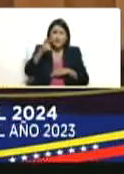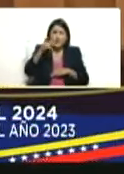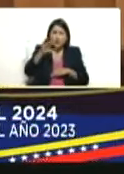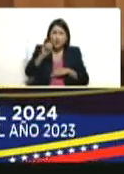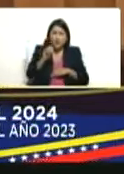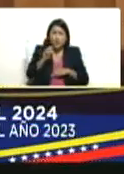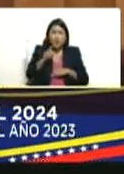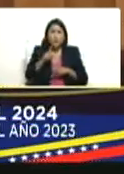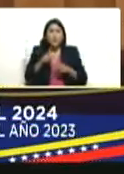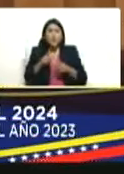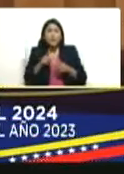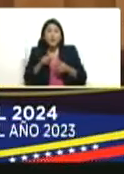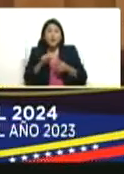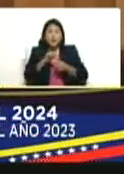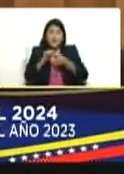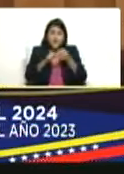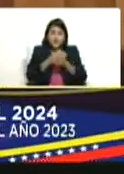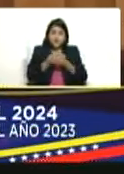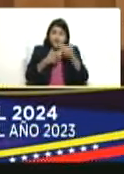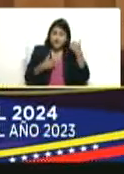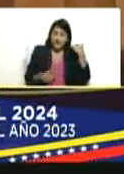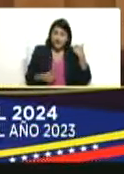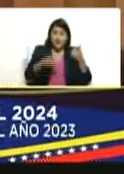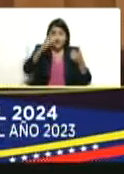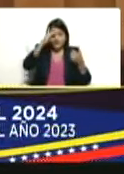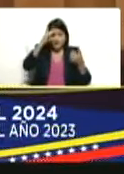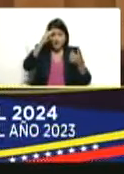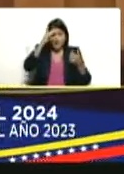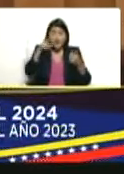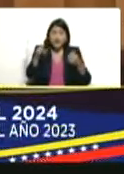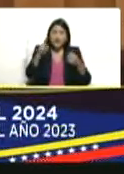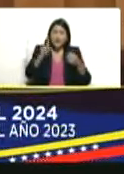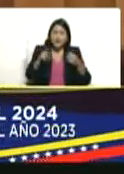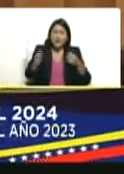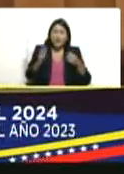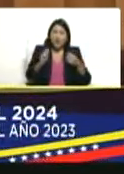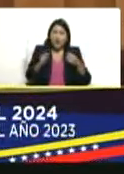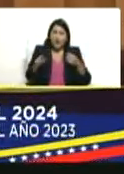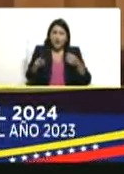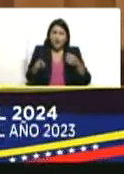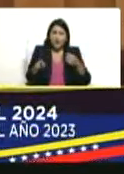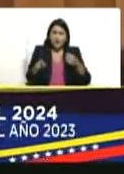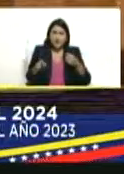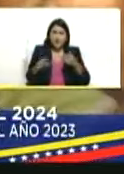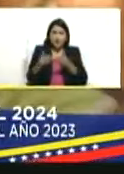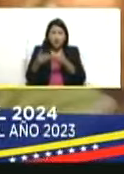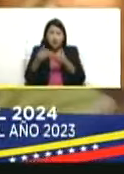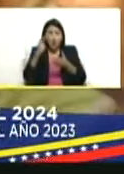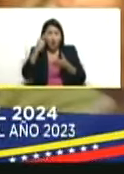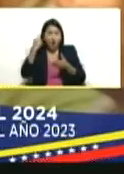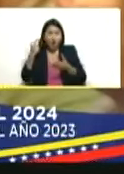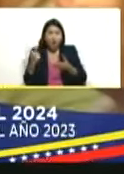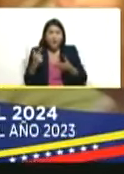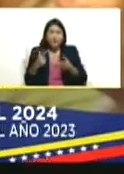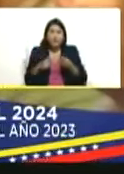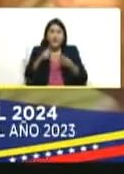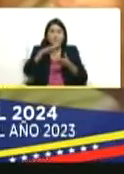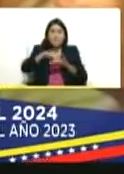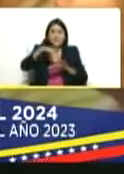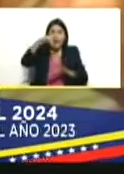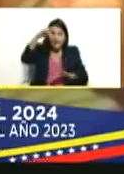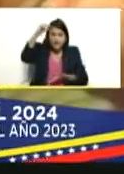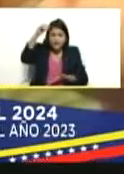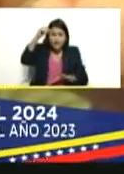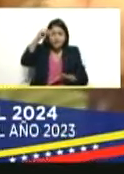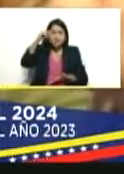vicepresidenta ejecutiva que también es abogada, jurisconsulta, estudiada en Londres, en París, los